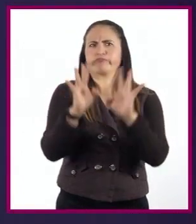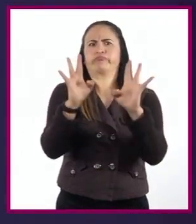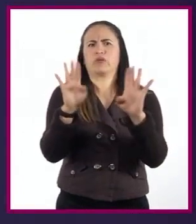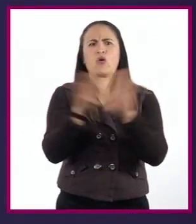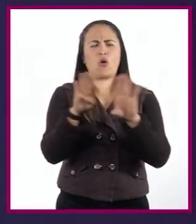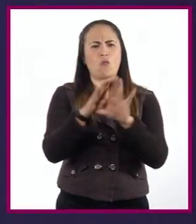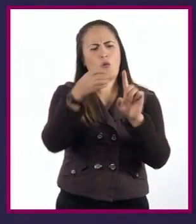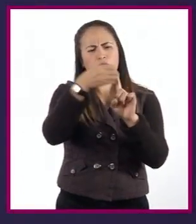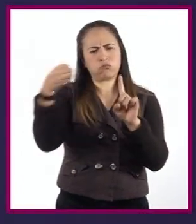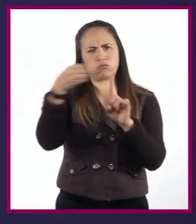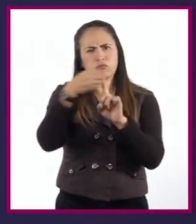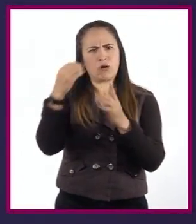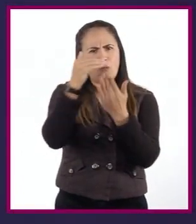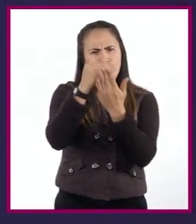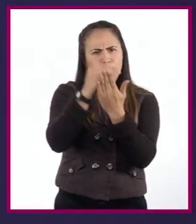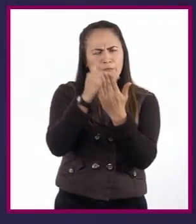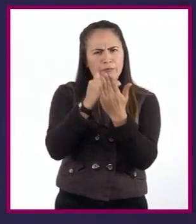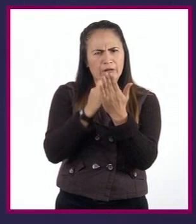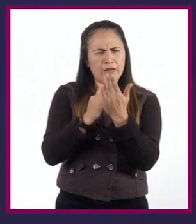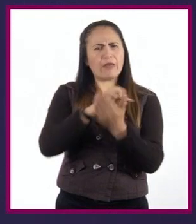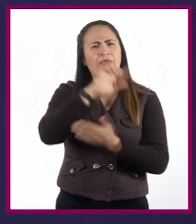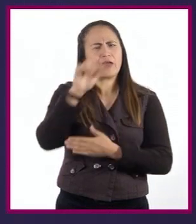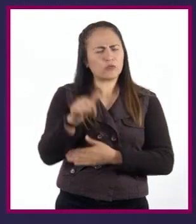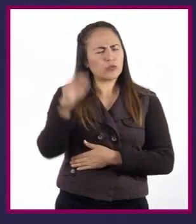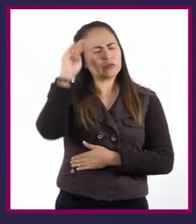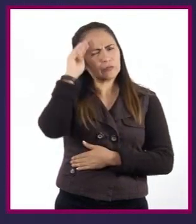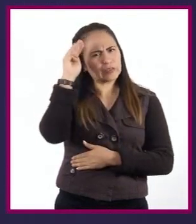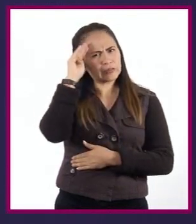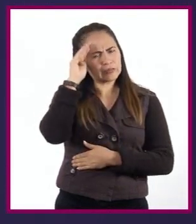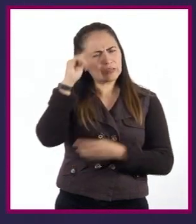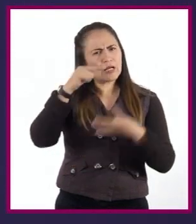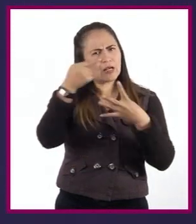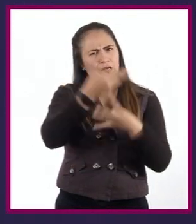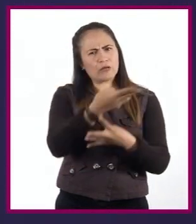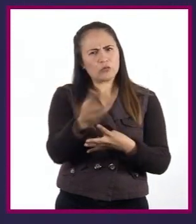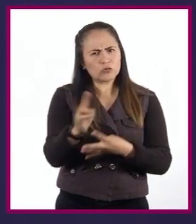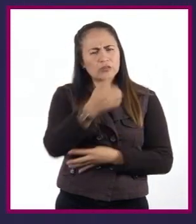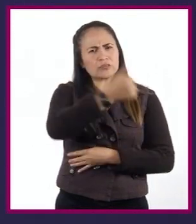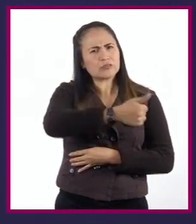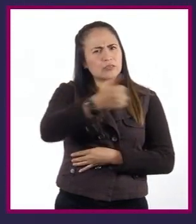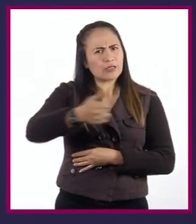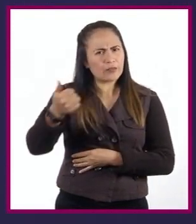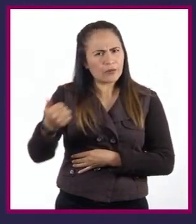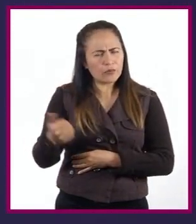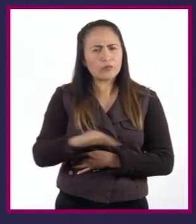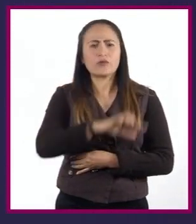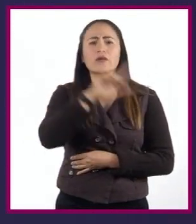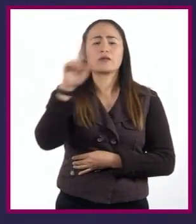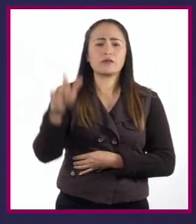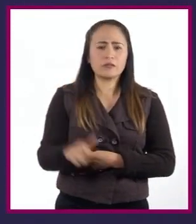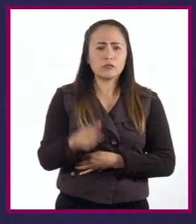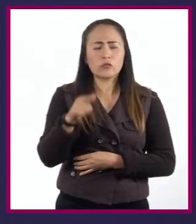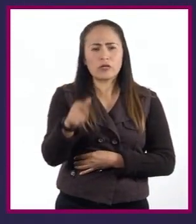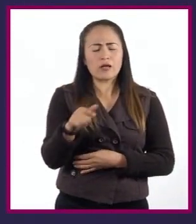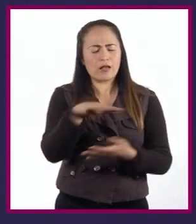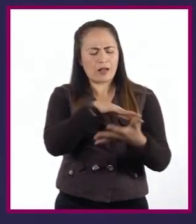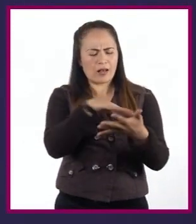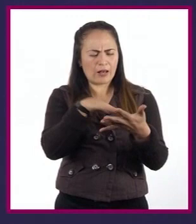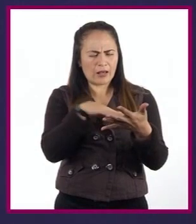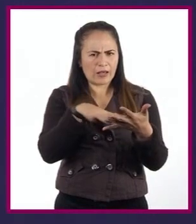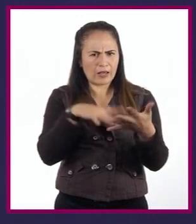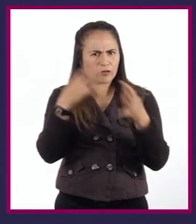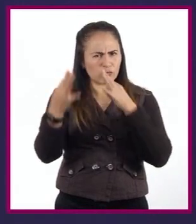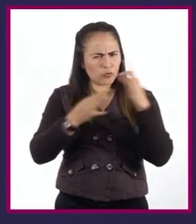el propósito de propiciar la reflexión en cada uno de ustedes y que lo tomen en cuenta al momento de leer una